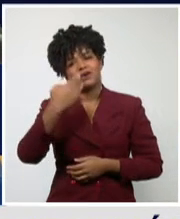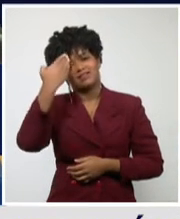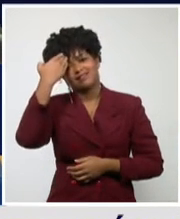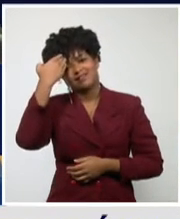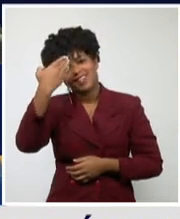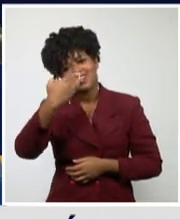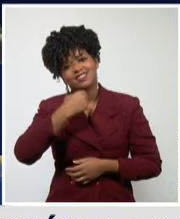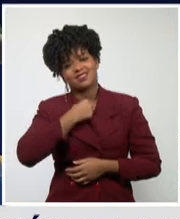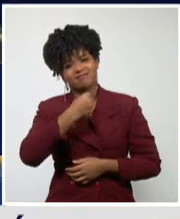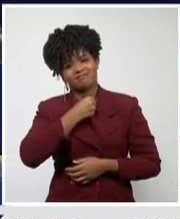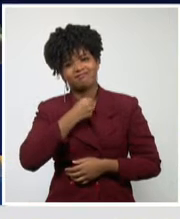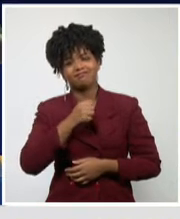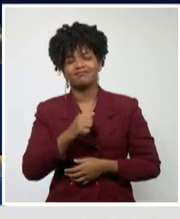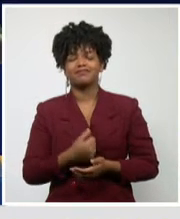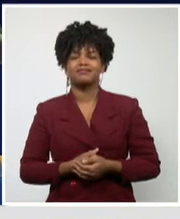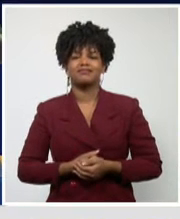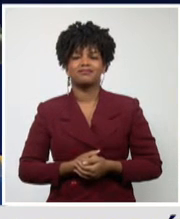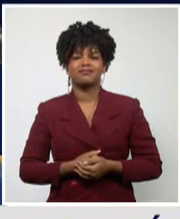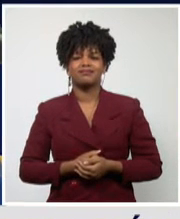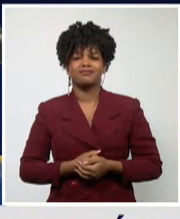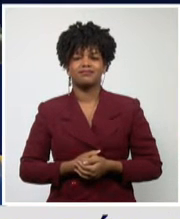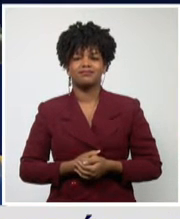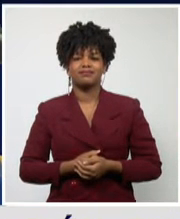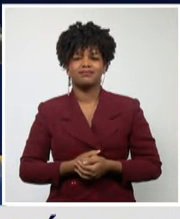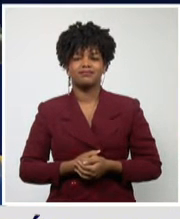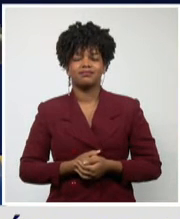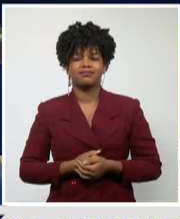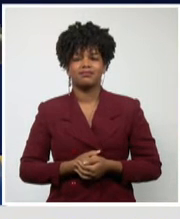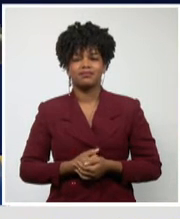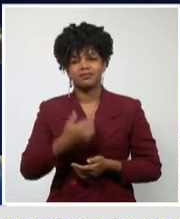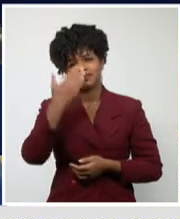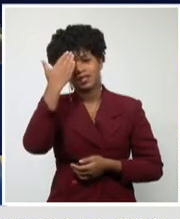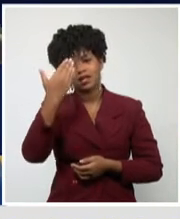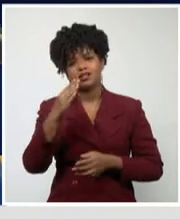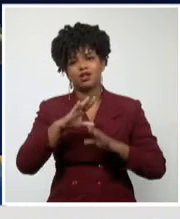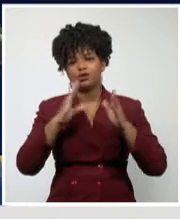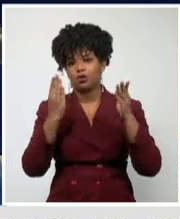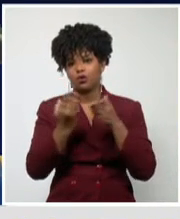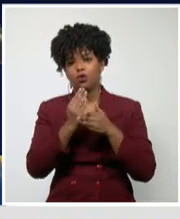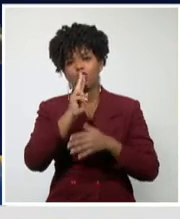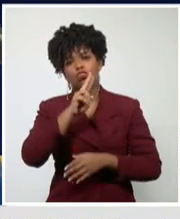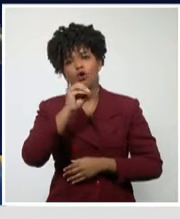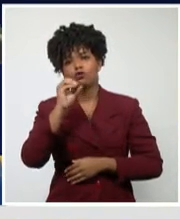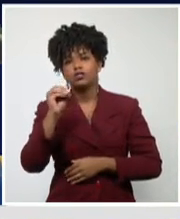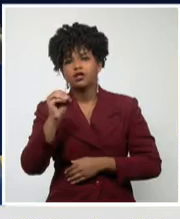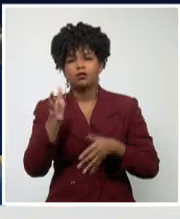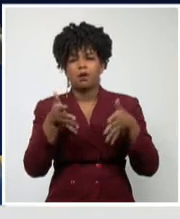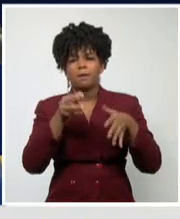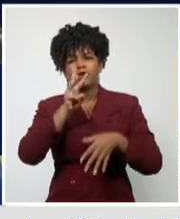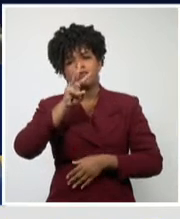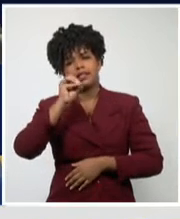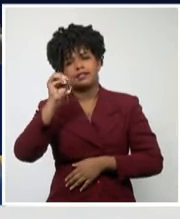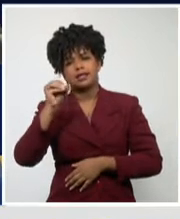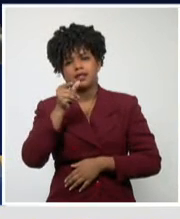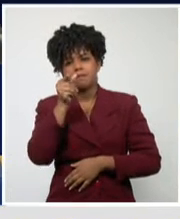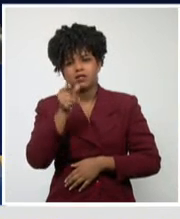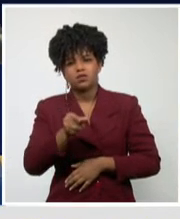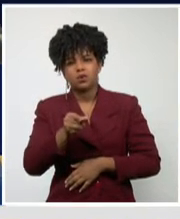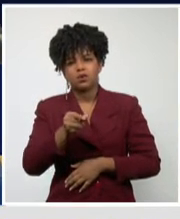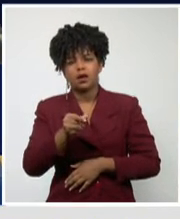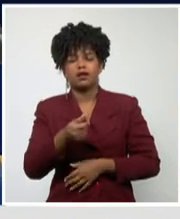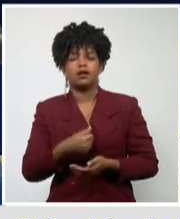él, a los más de 200, me decía Georgina, que 300 personas que han dado criterios